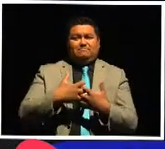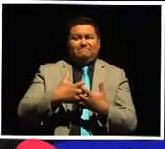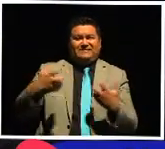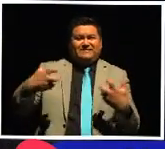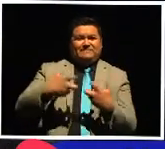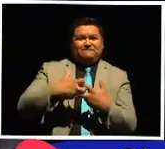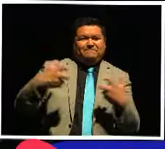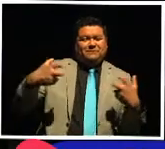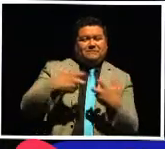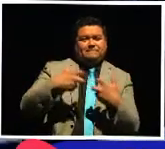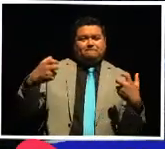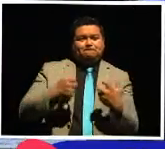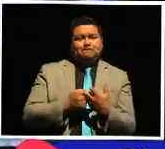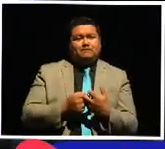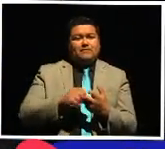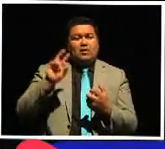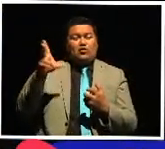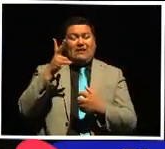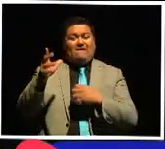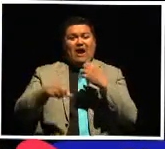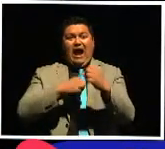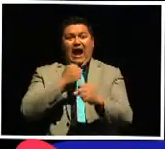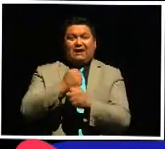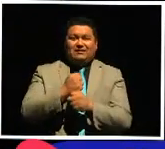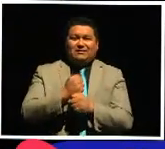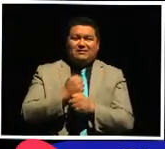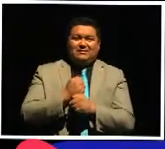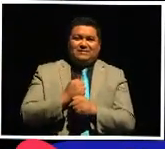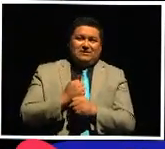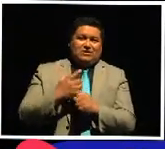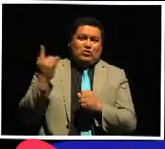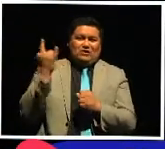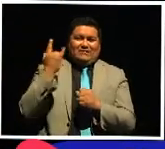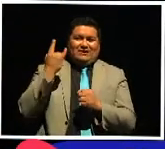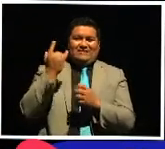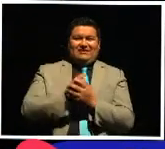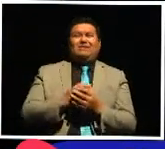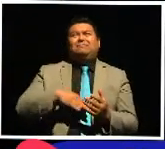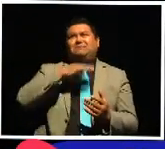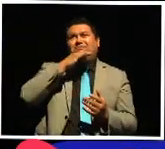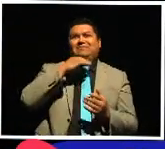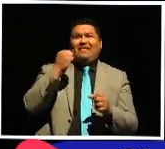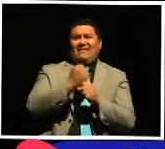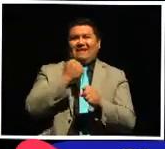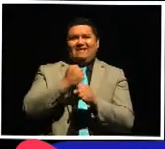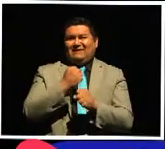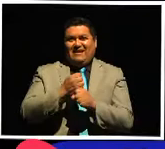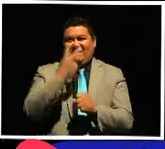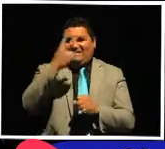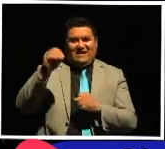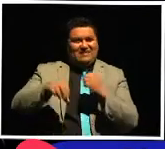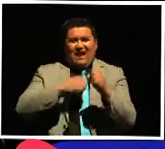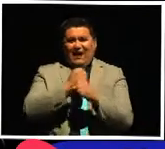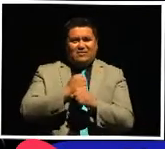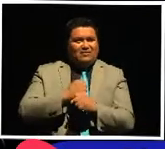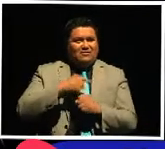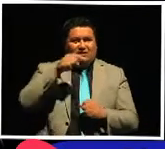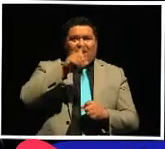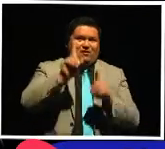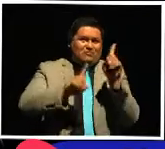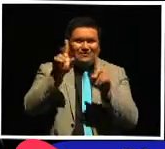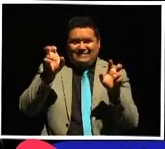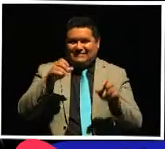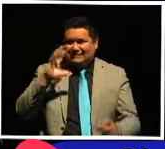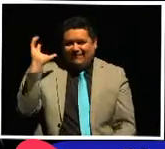¿Ya? Llegando a tu octavo año de la universidad, vas a hacer cursos así y no vas a entenderla. Yo estoy trabajando 20 años en esta y todavía no entiendo muy